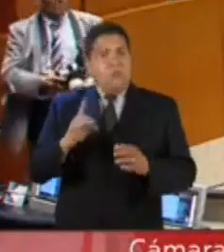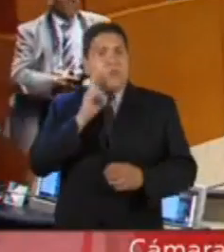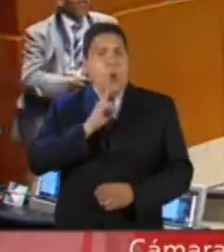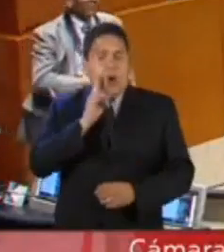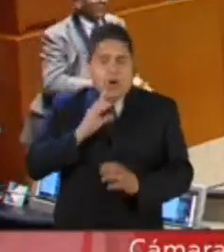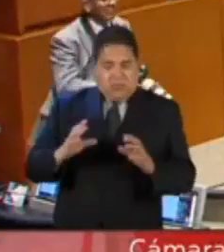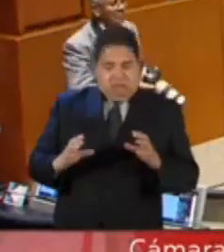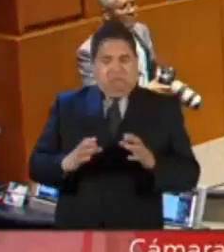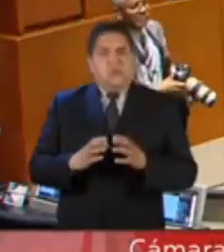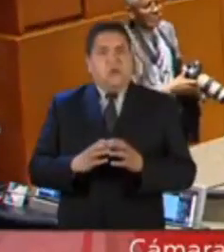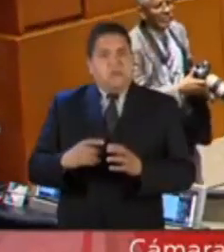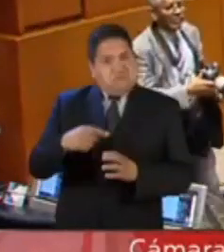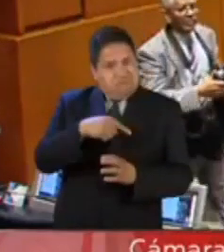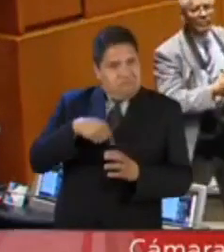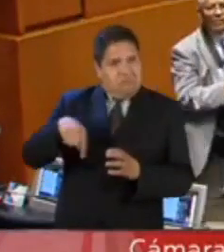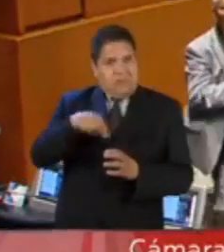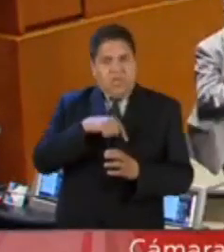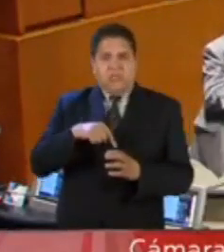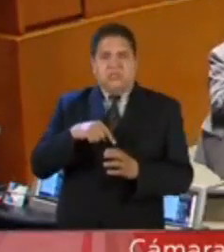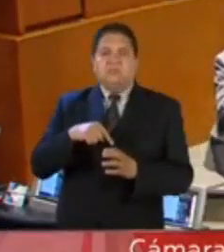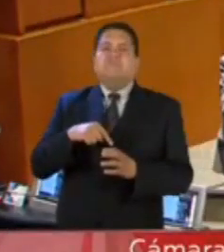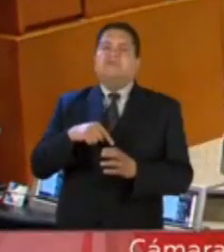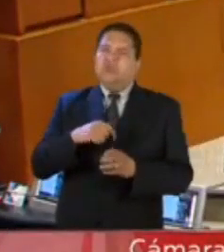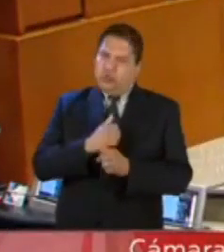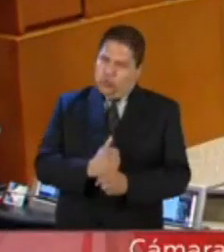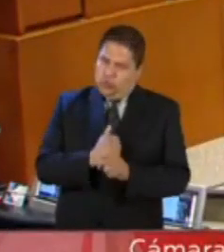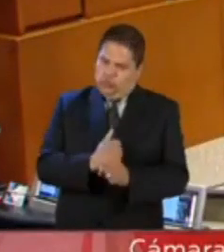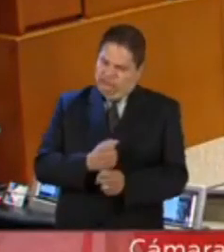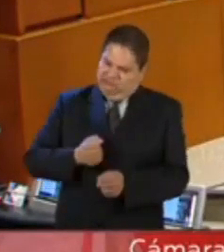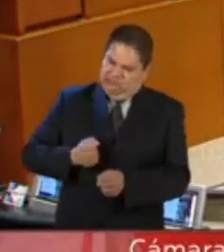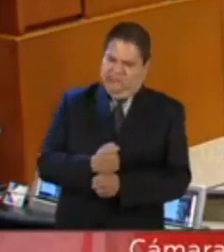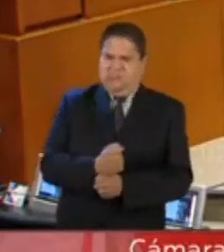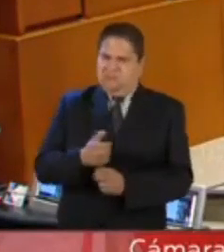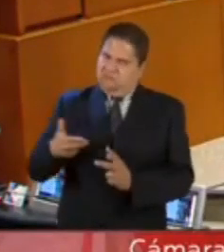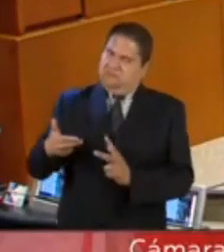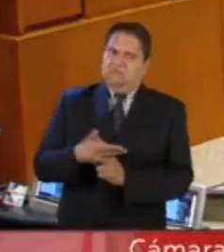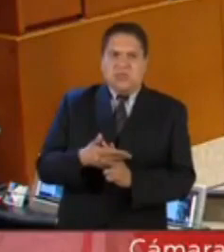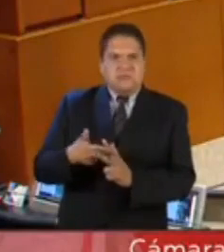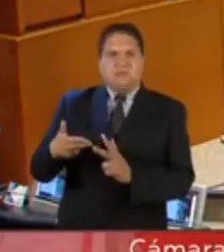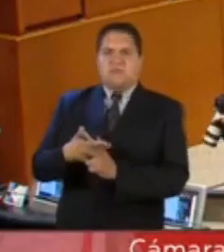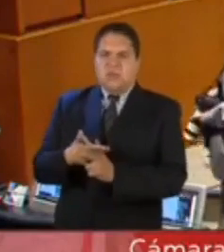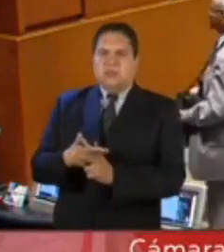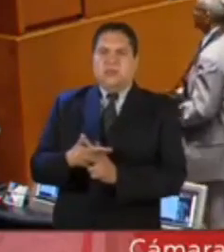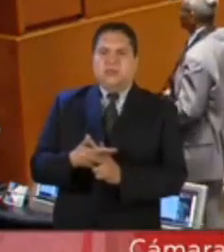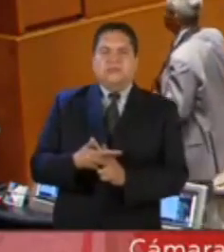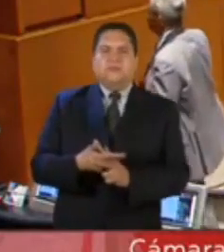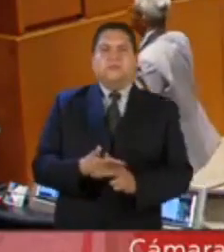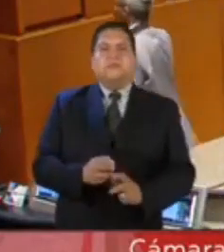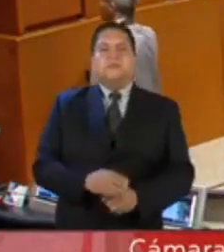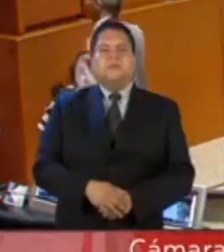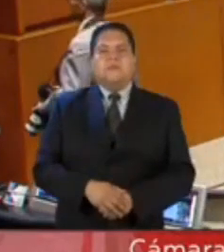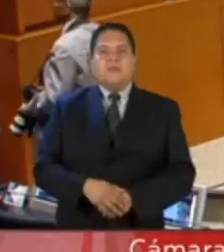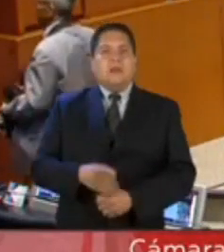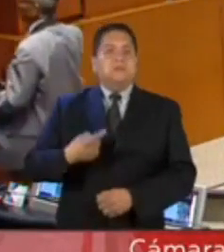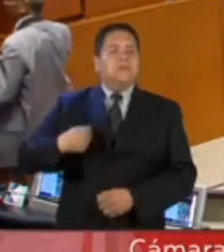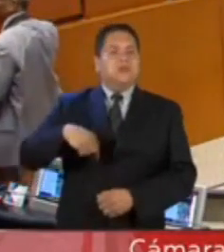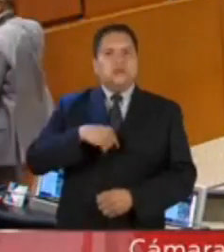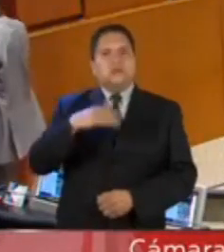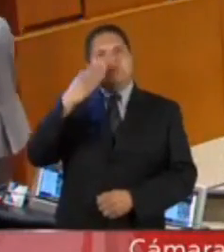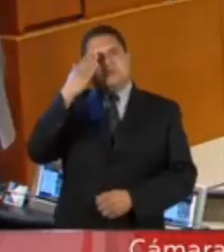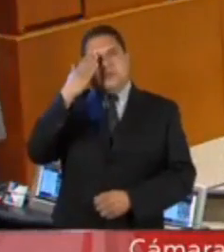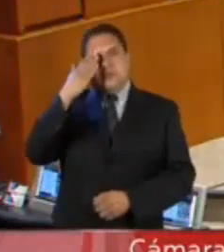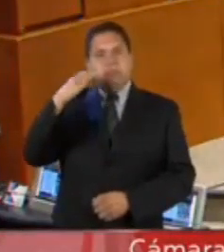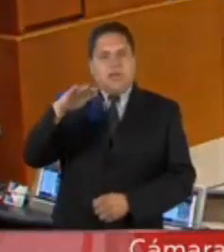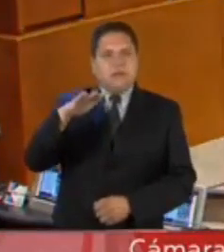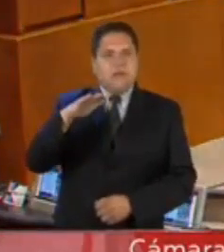si hay que incendiar todo este país para acabar con este sistema que se olvida de nosotras lo